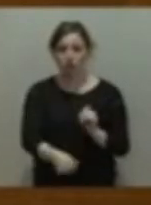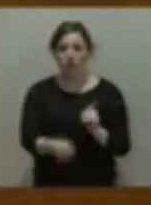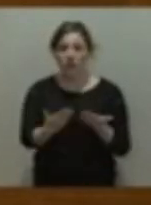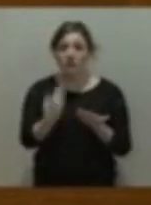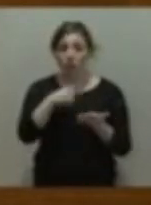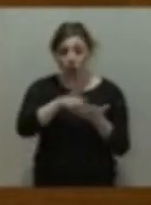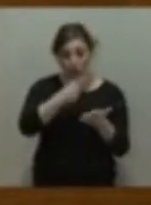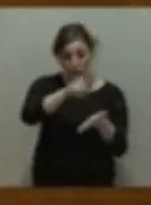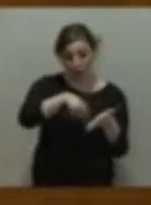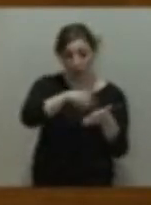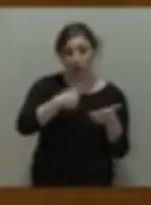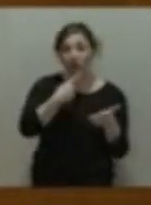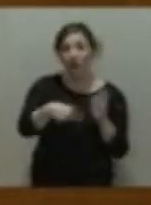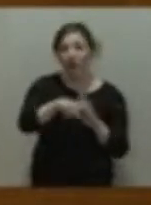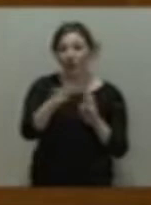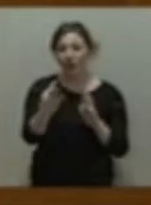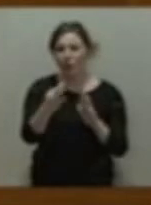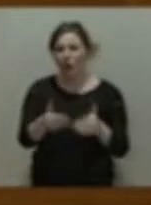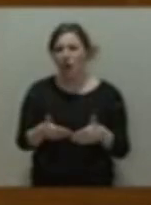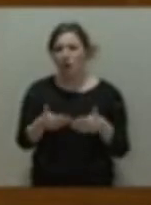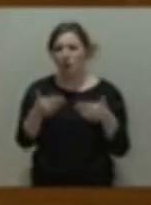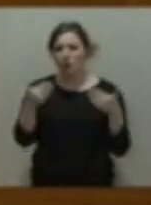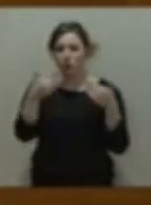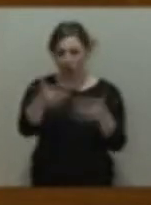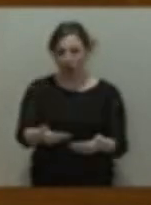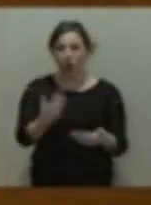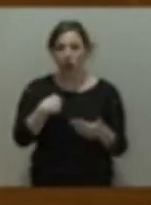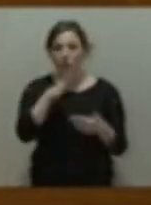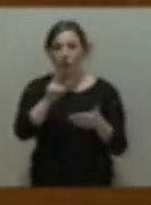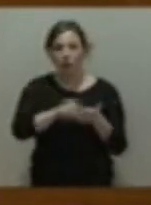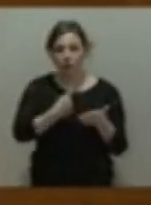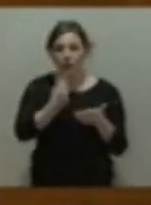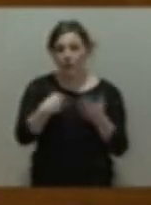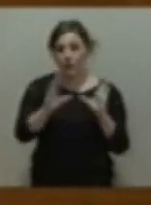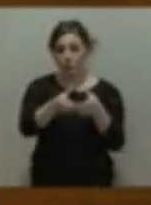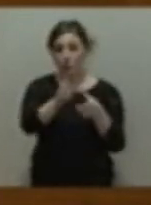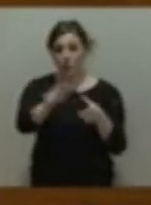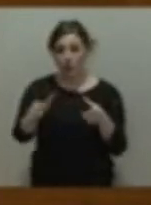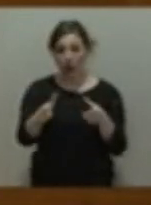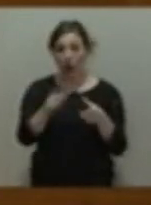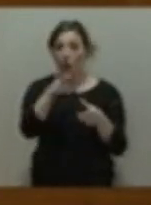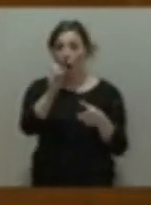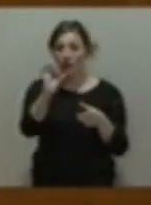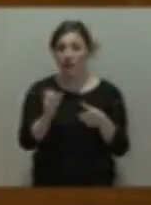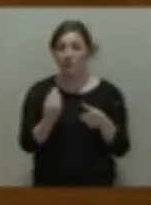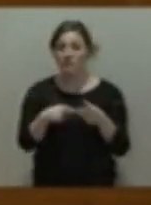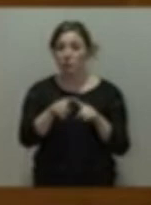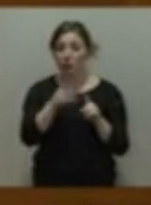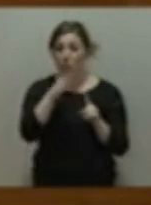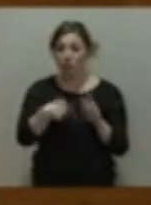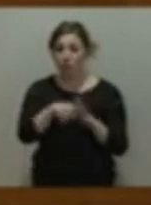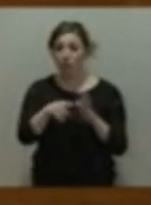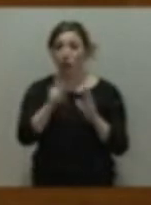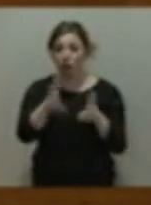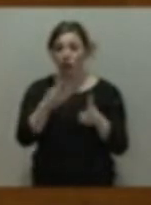se estipula que la subrogación de la arrendataria en las relaciones laborales del personal de OASA adscrito a la explotación del hotel tiene la calificación